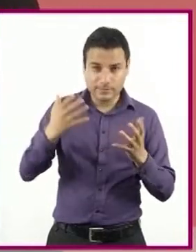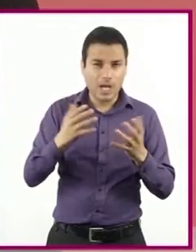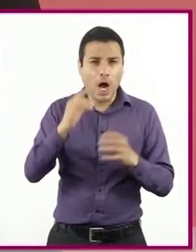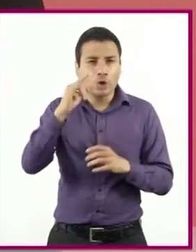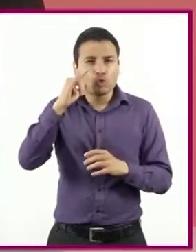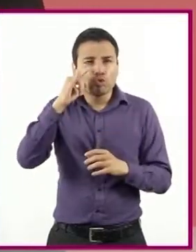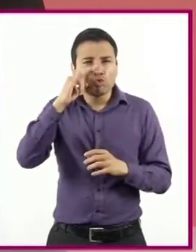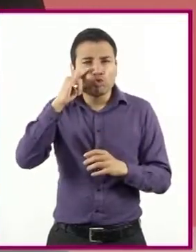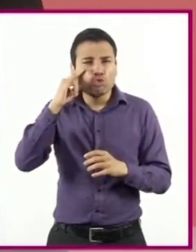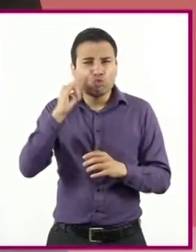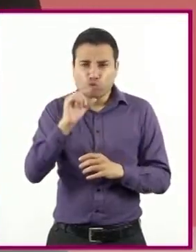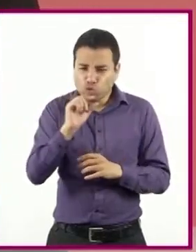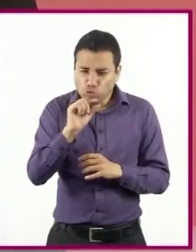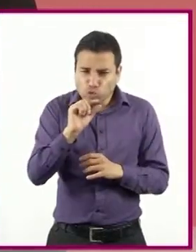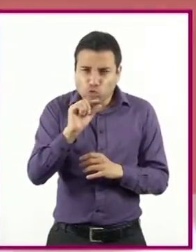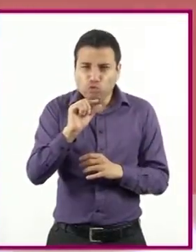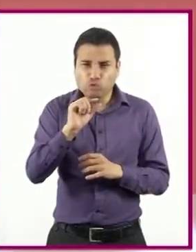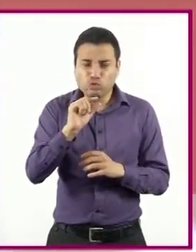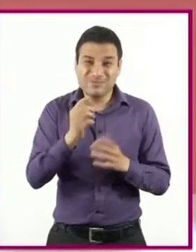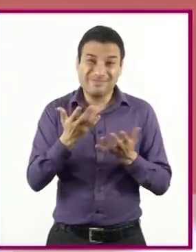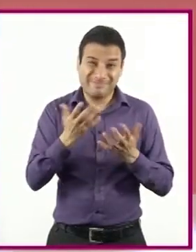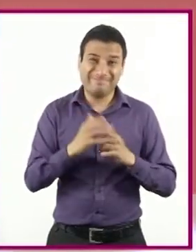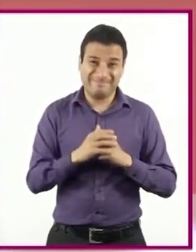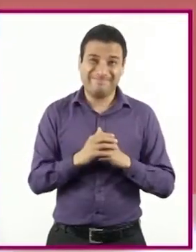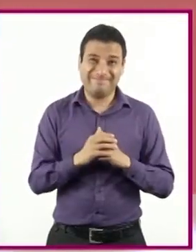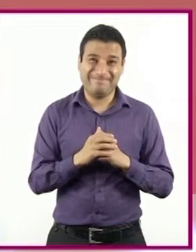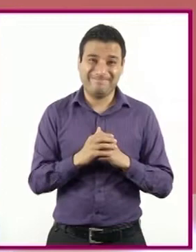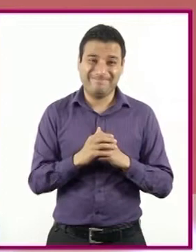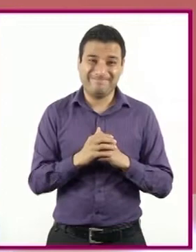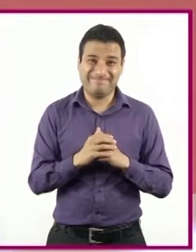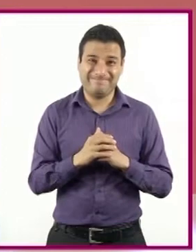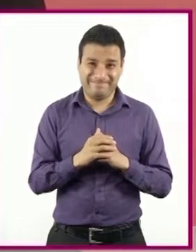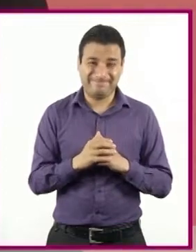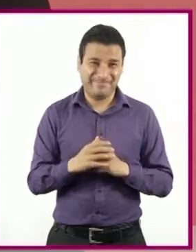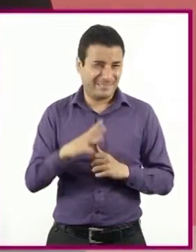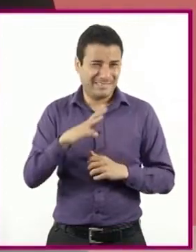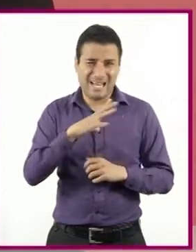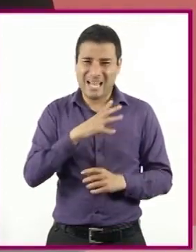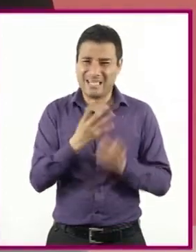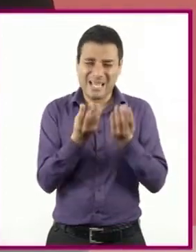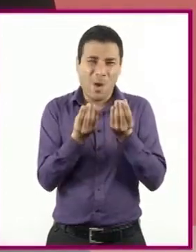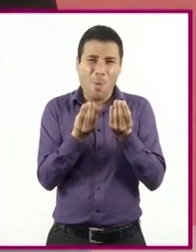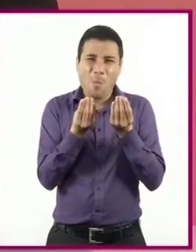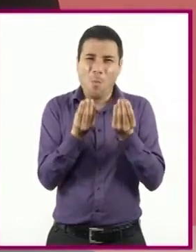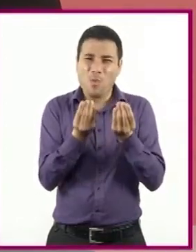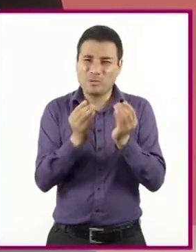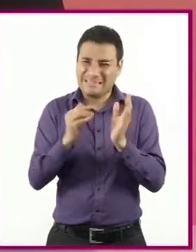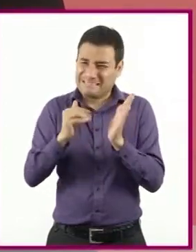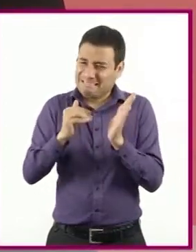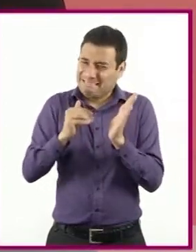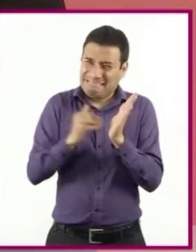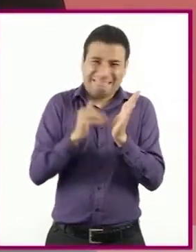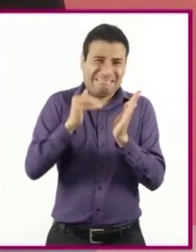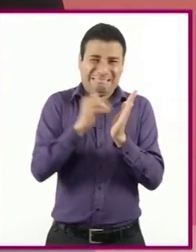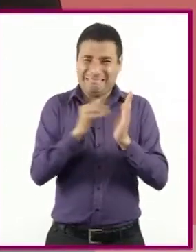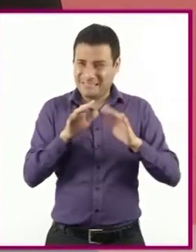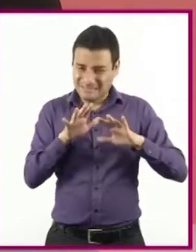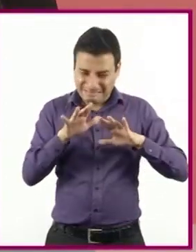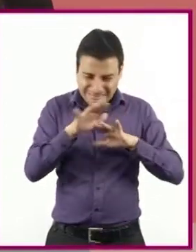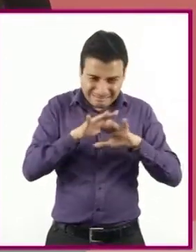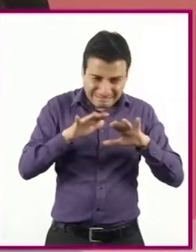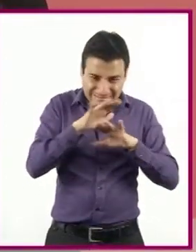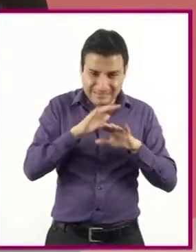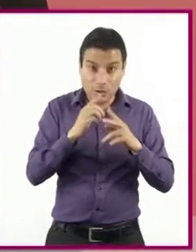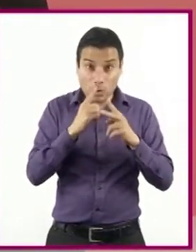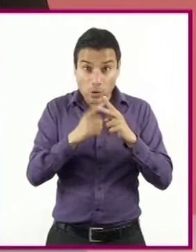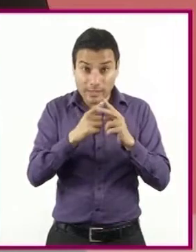pequeños. Hay muchos de ellos aún en la muestra más pequeña, por lo que es imposible contarlos.